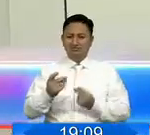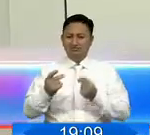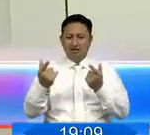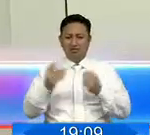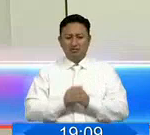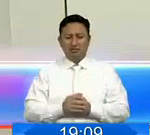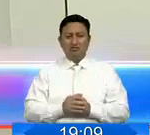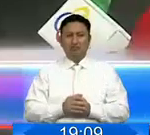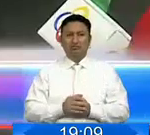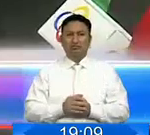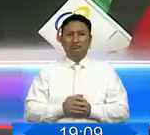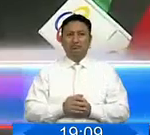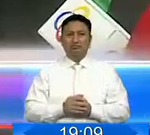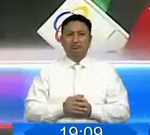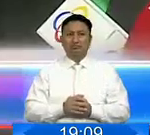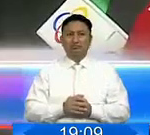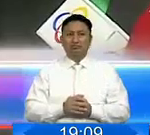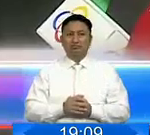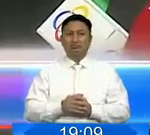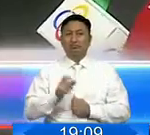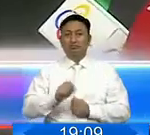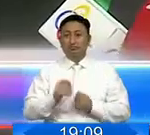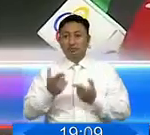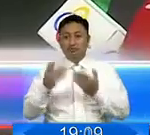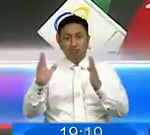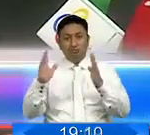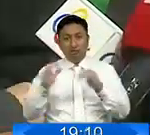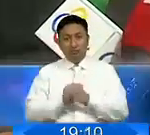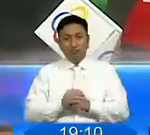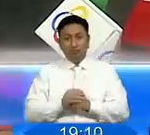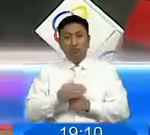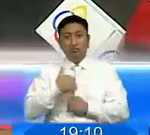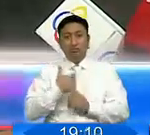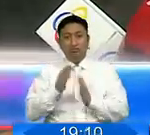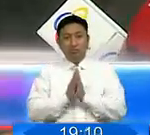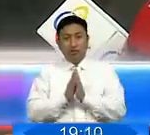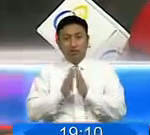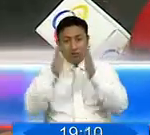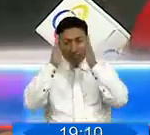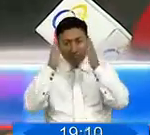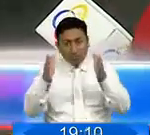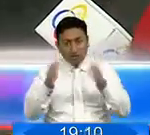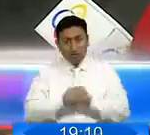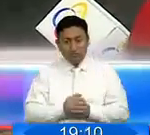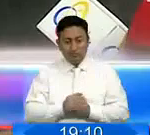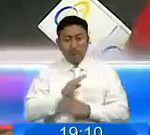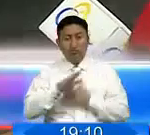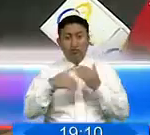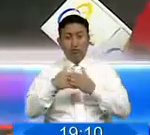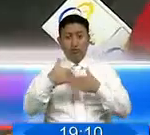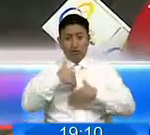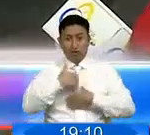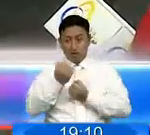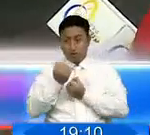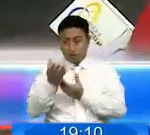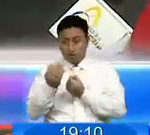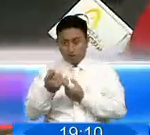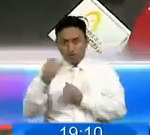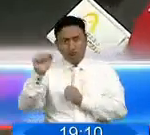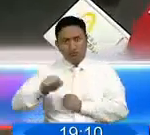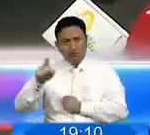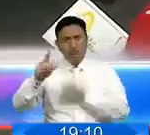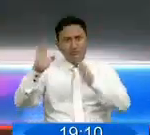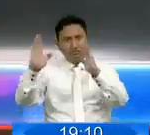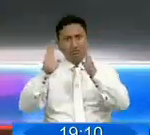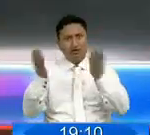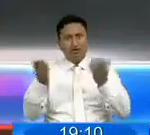y justicia. Que nos hagan caso, que escuchen nuestras súplicas, que escuchen todo lo que nosotros estamos pidiendo,